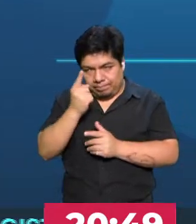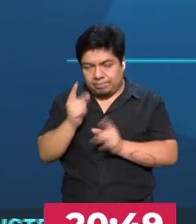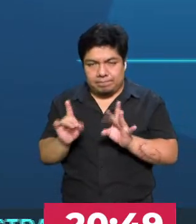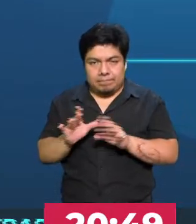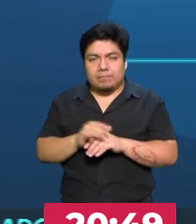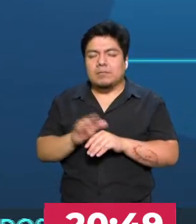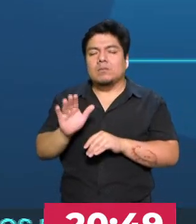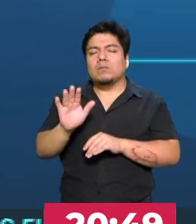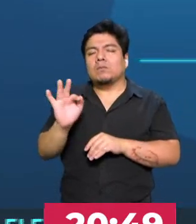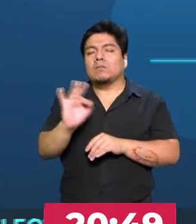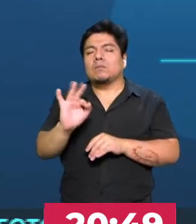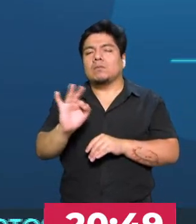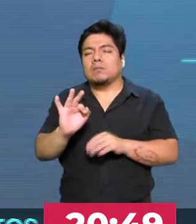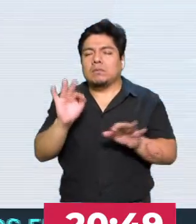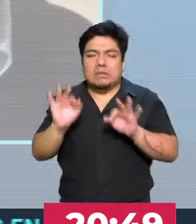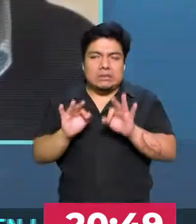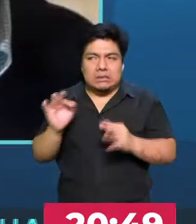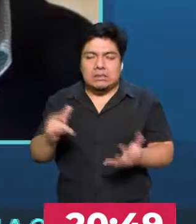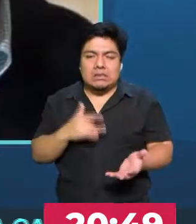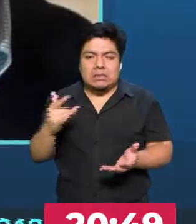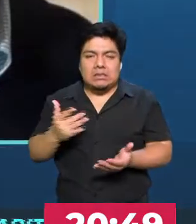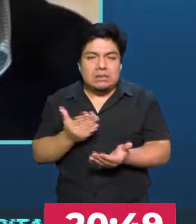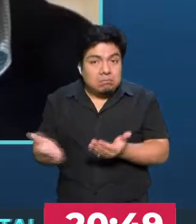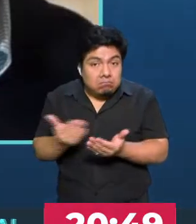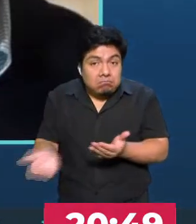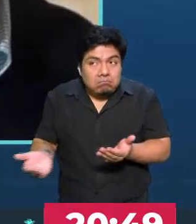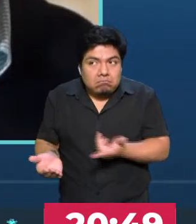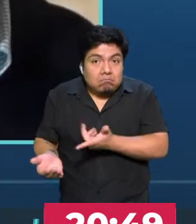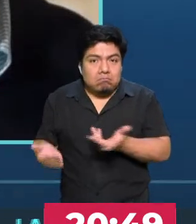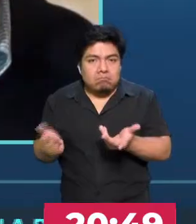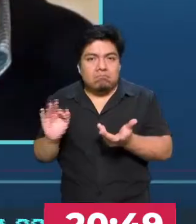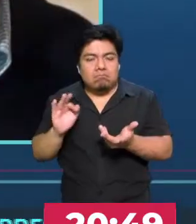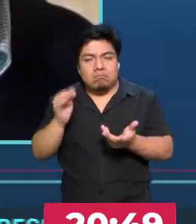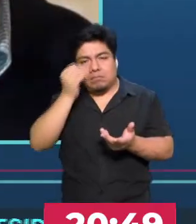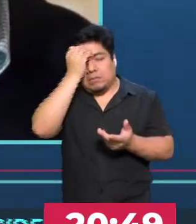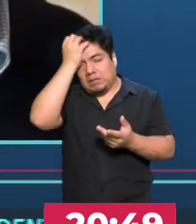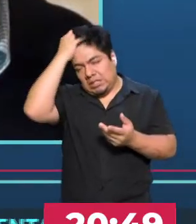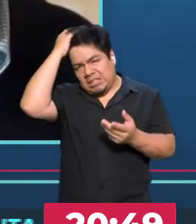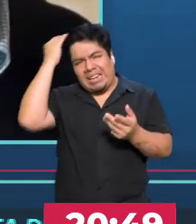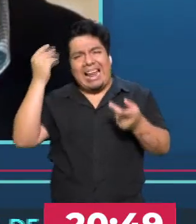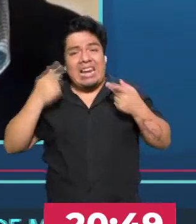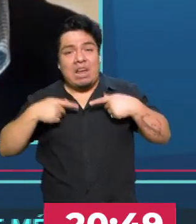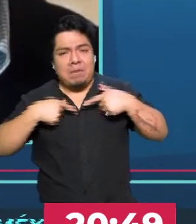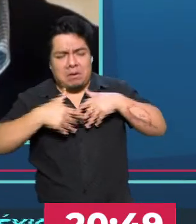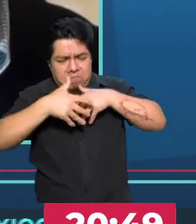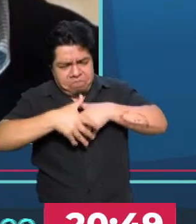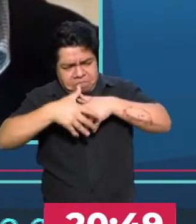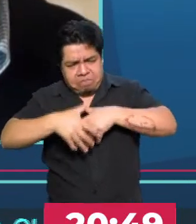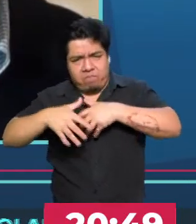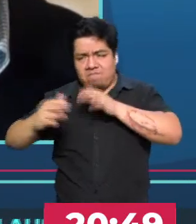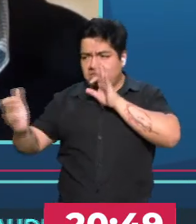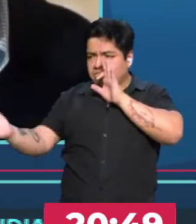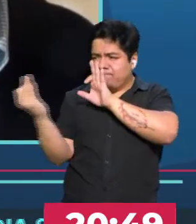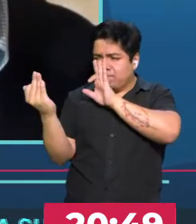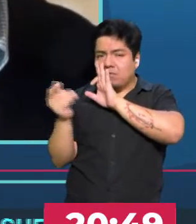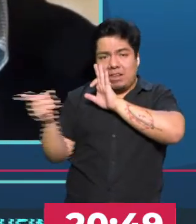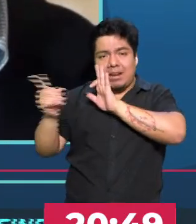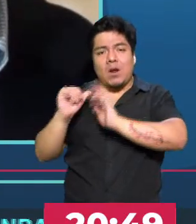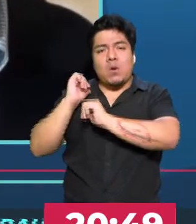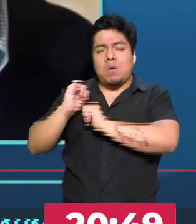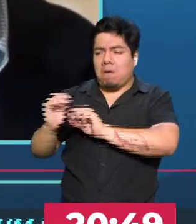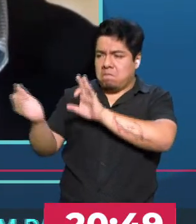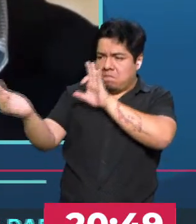¿y cómo podríamos interpretar también que ahora pues salió la gente ya a protestar y a confrontarse directamente con las